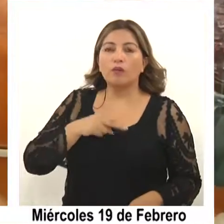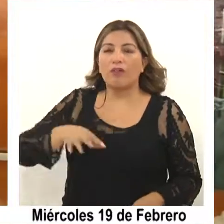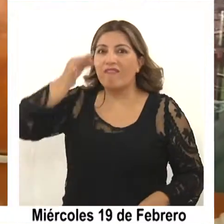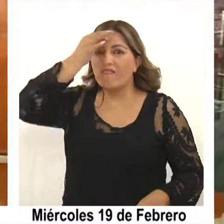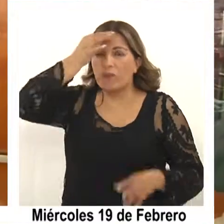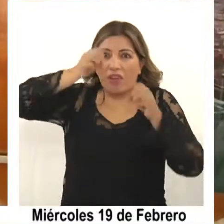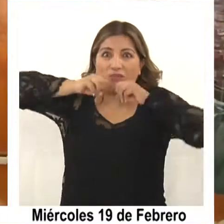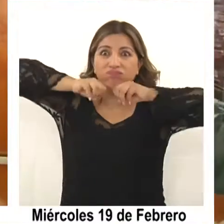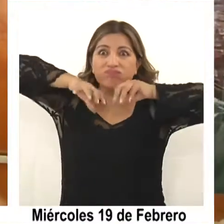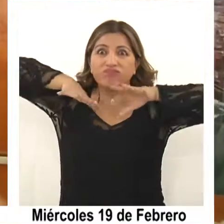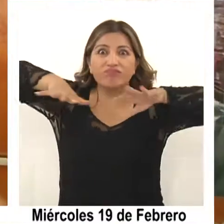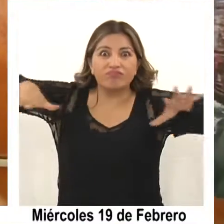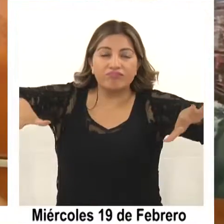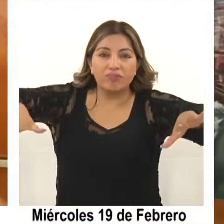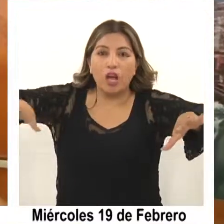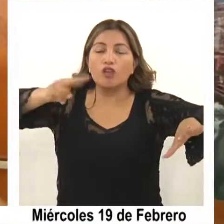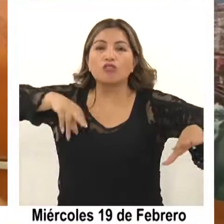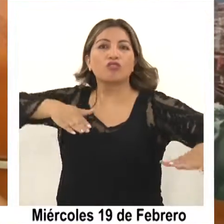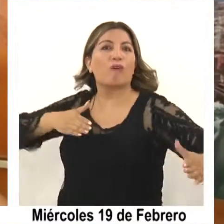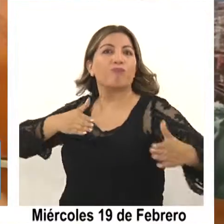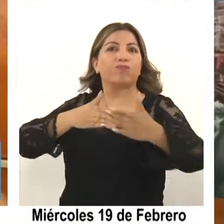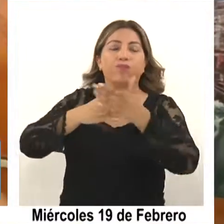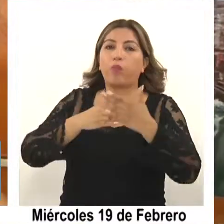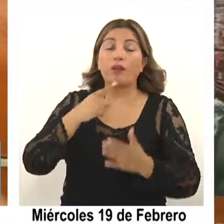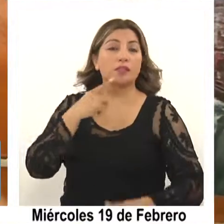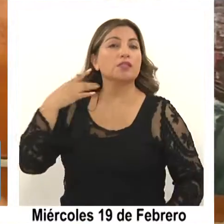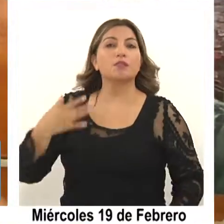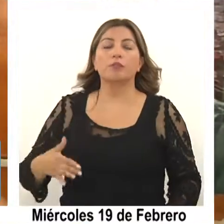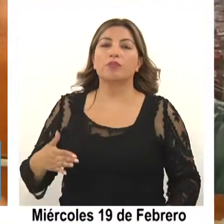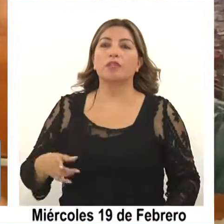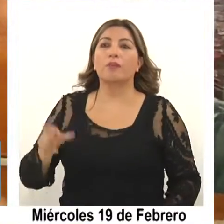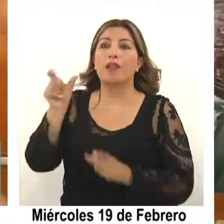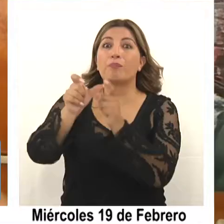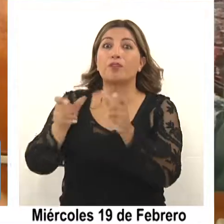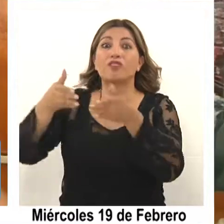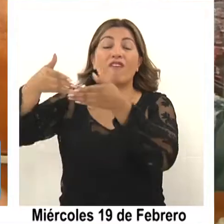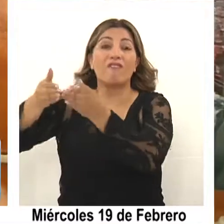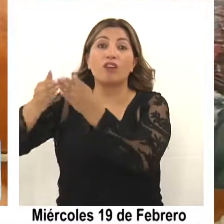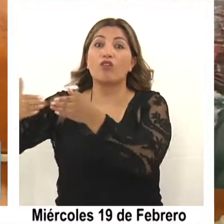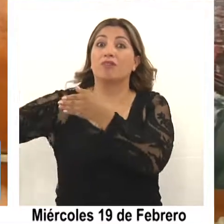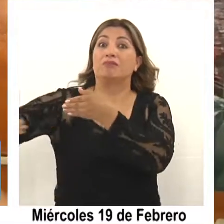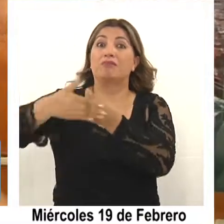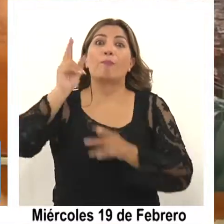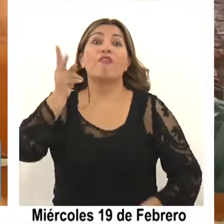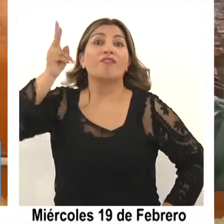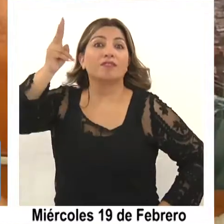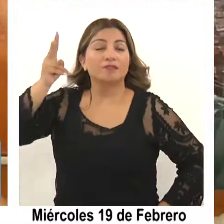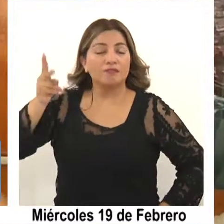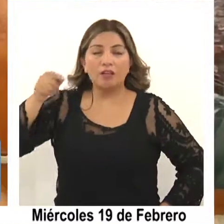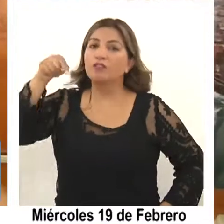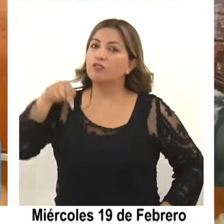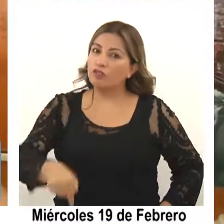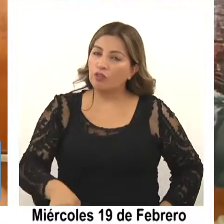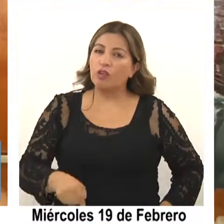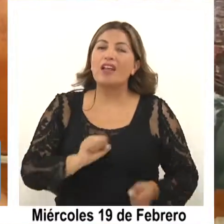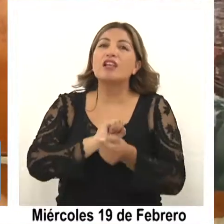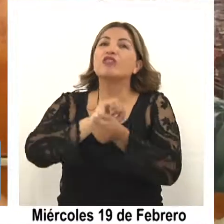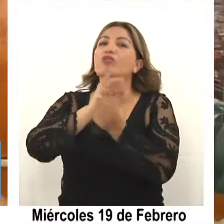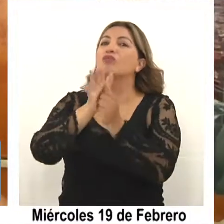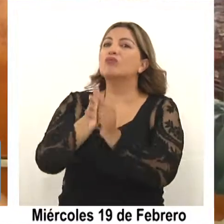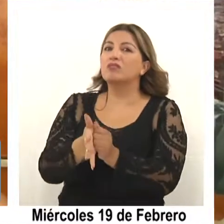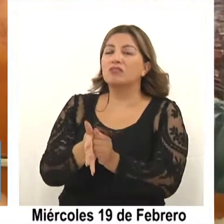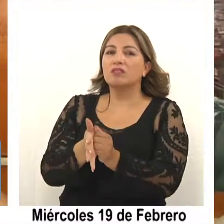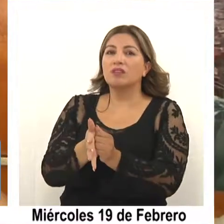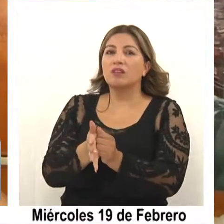nosotros tengamos que establecer barreras significativas para impedir que los buques lleguen la verdad es que este coronavirus es